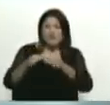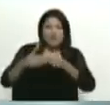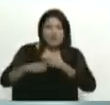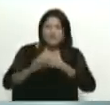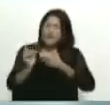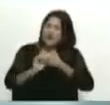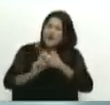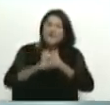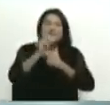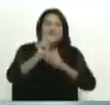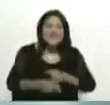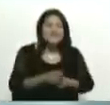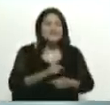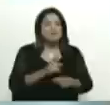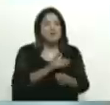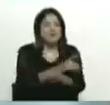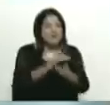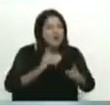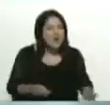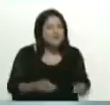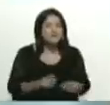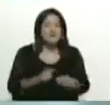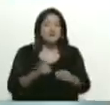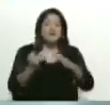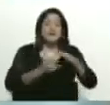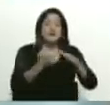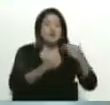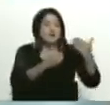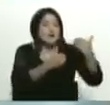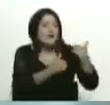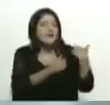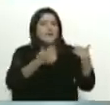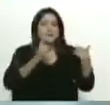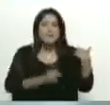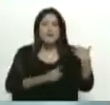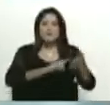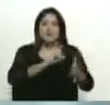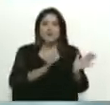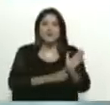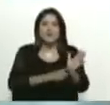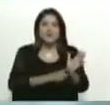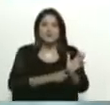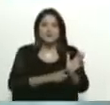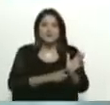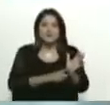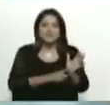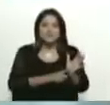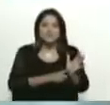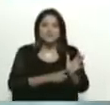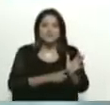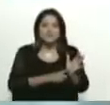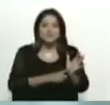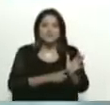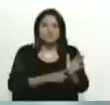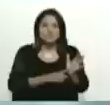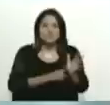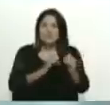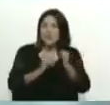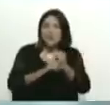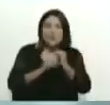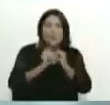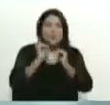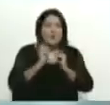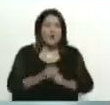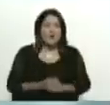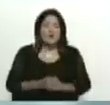tiene que actuar las instituciones. En casos como estos, igual que en casos de delitos comunes, igual